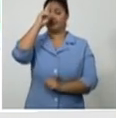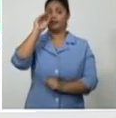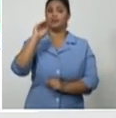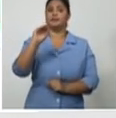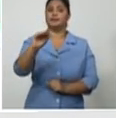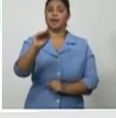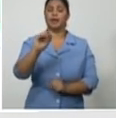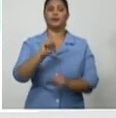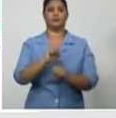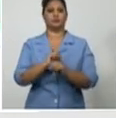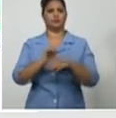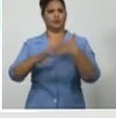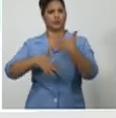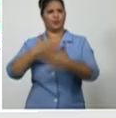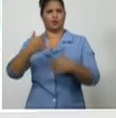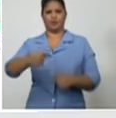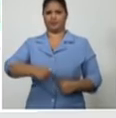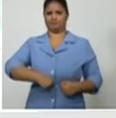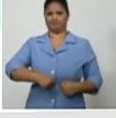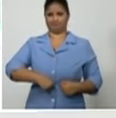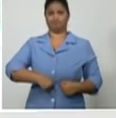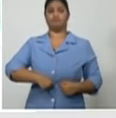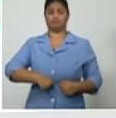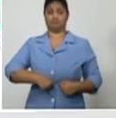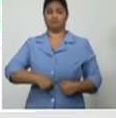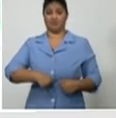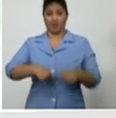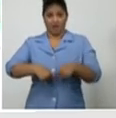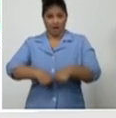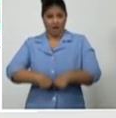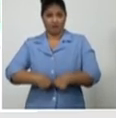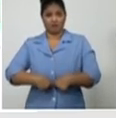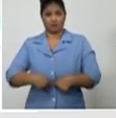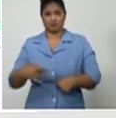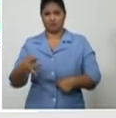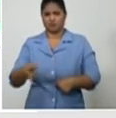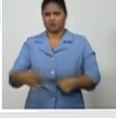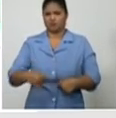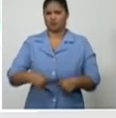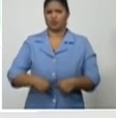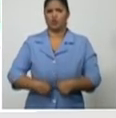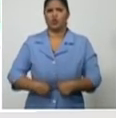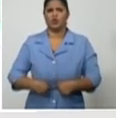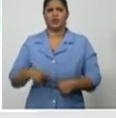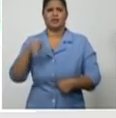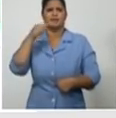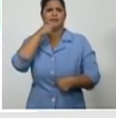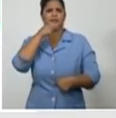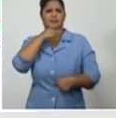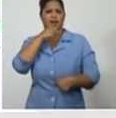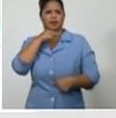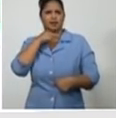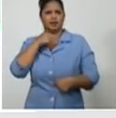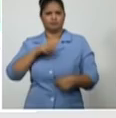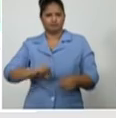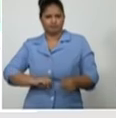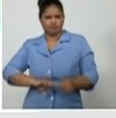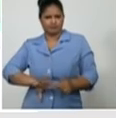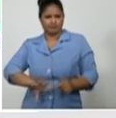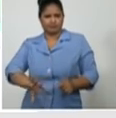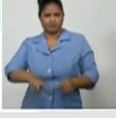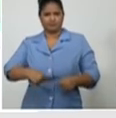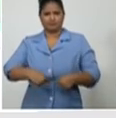sangramiento digestivo, presentó sintomatología sugestiva de COVID, se aplicó el test de antígeno,